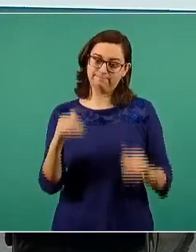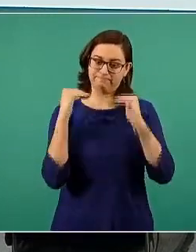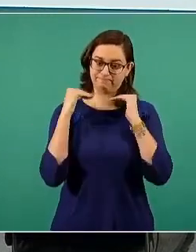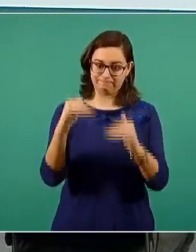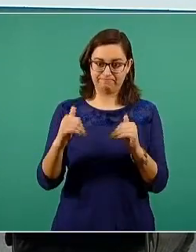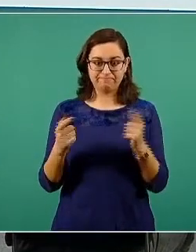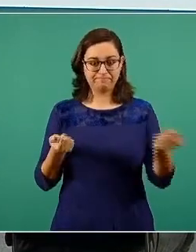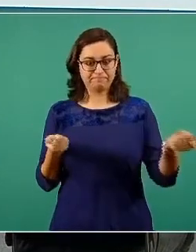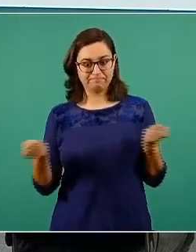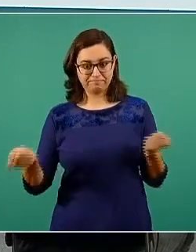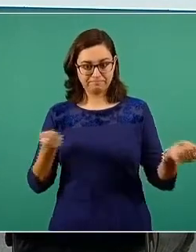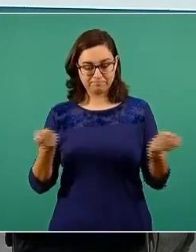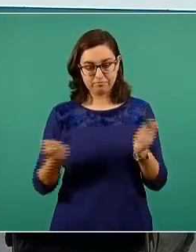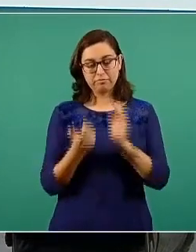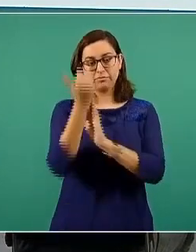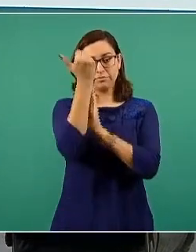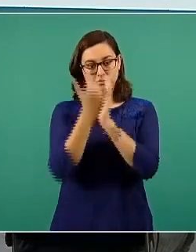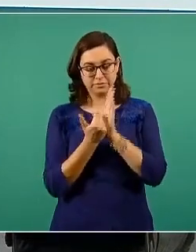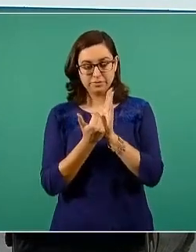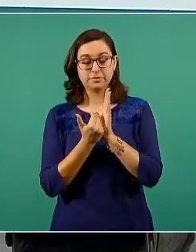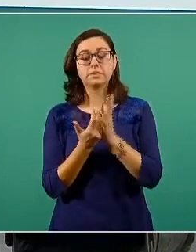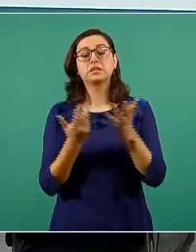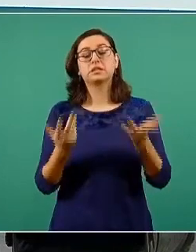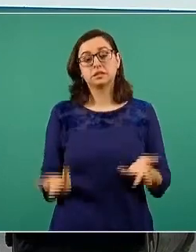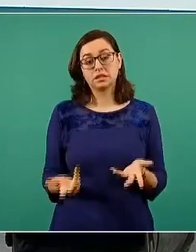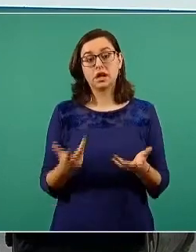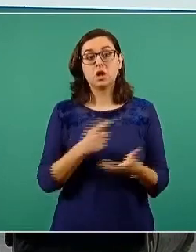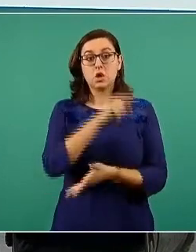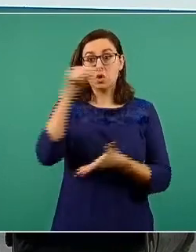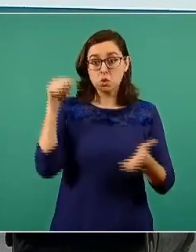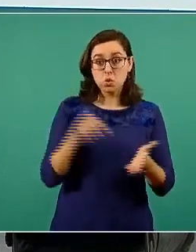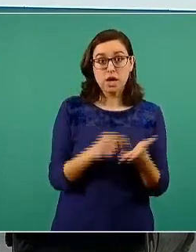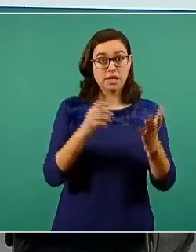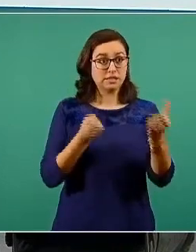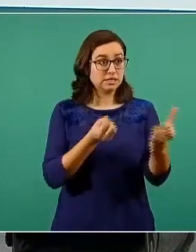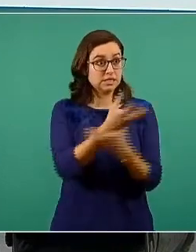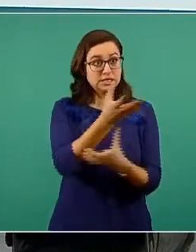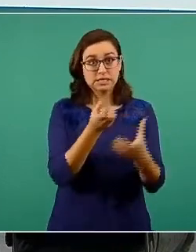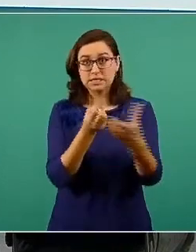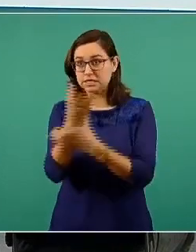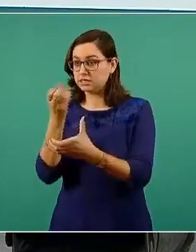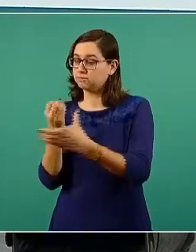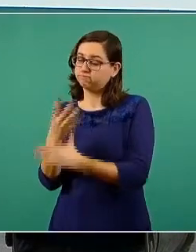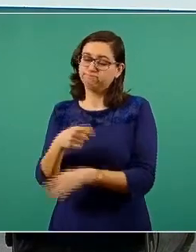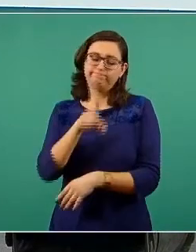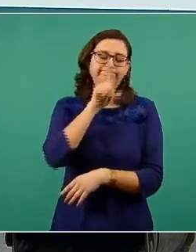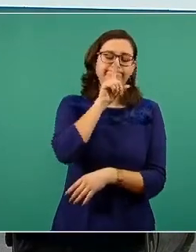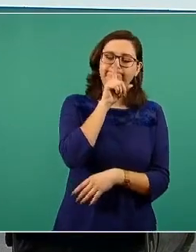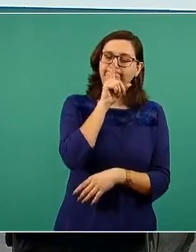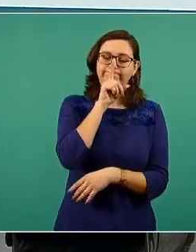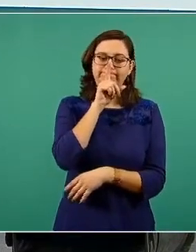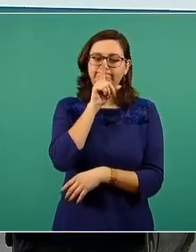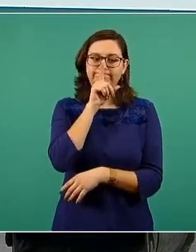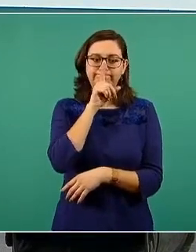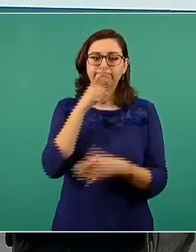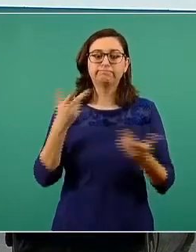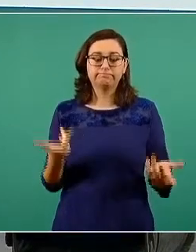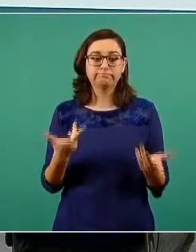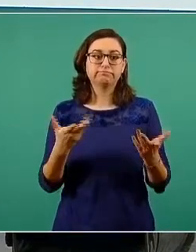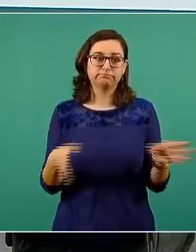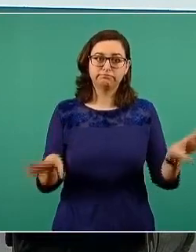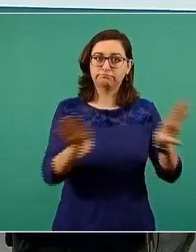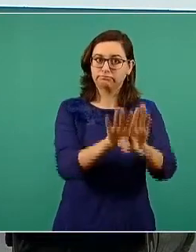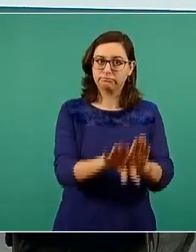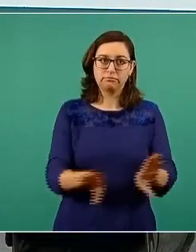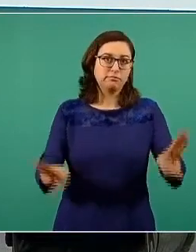de restricción a la movilidad en el sentido de los espacios públicos, no de las personas, pero sí de los espacios públicos y en